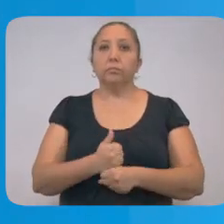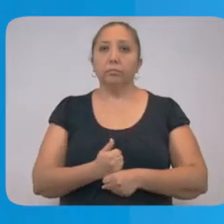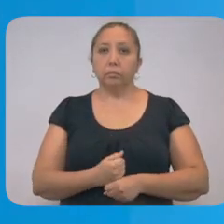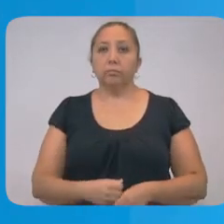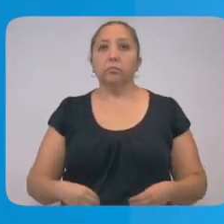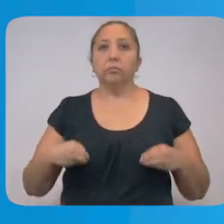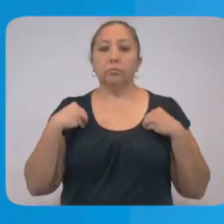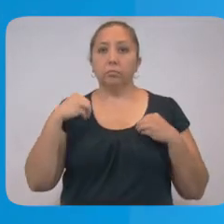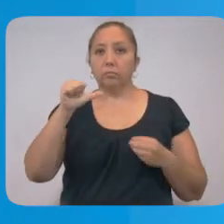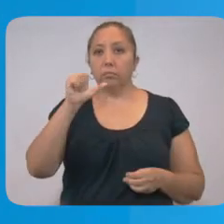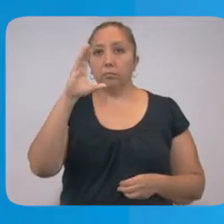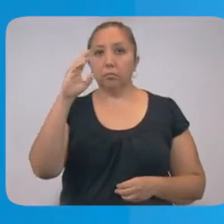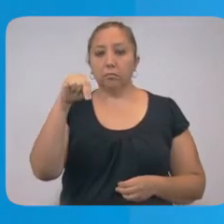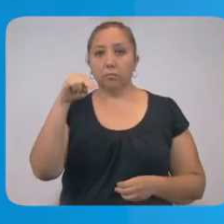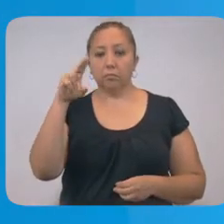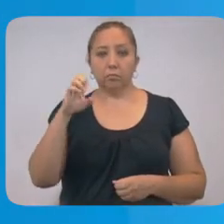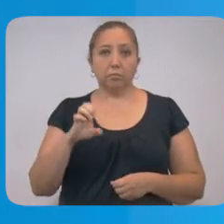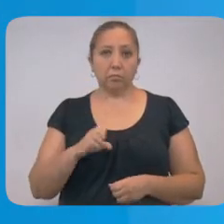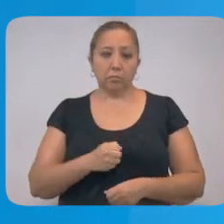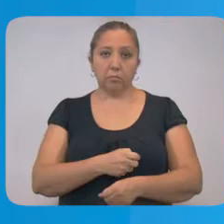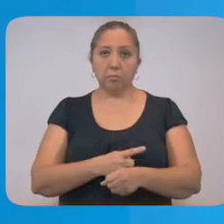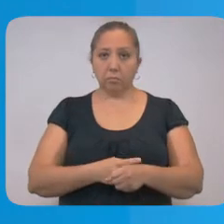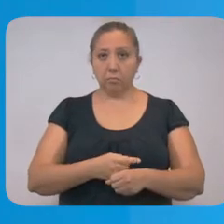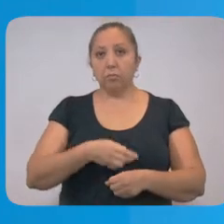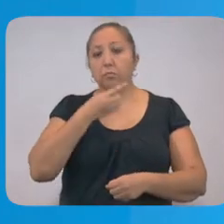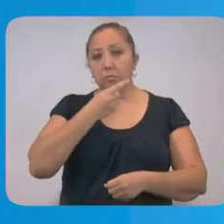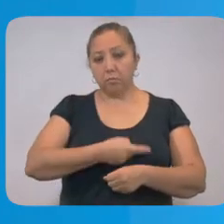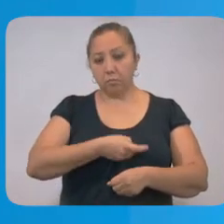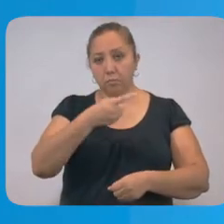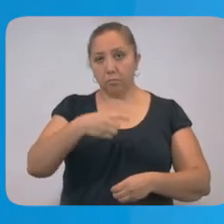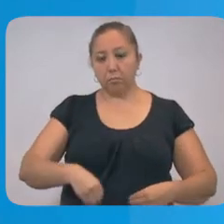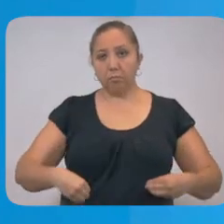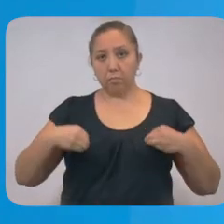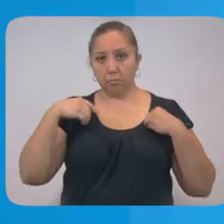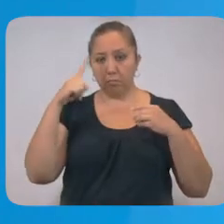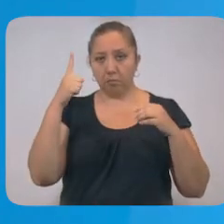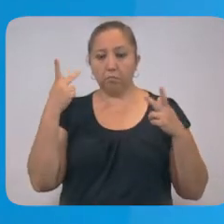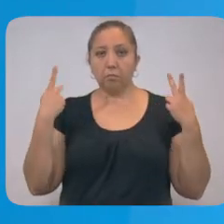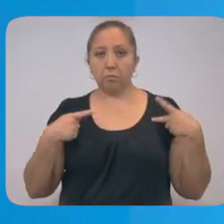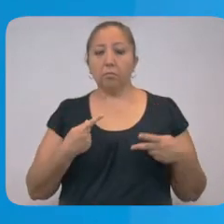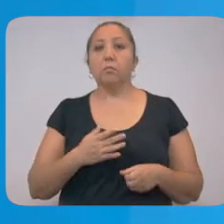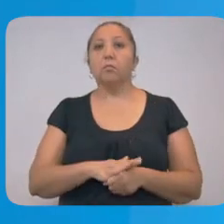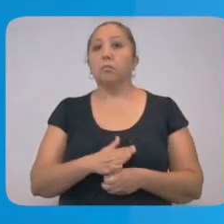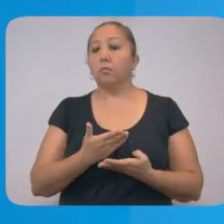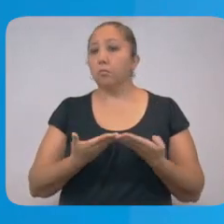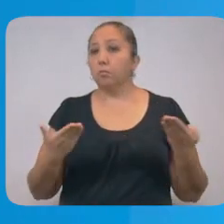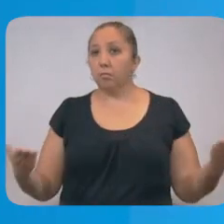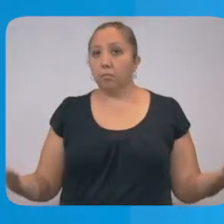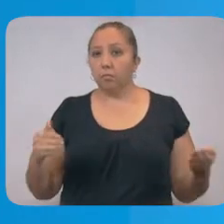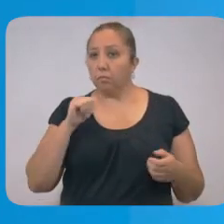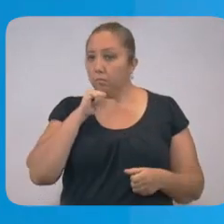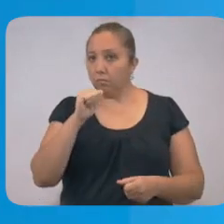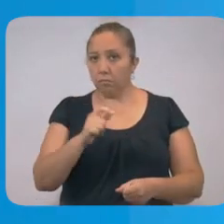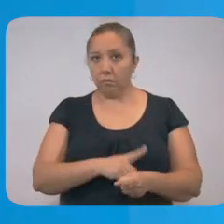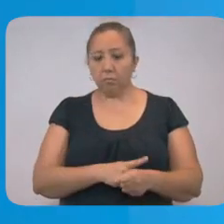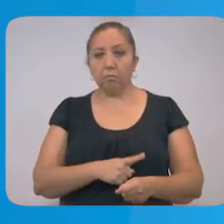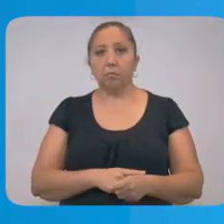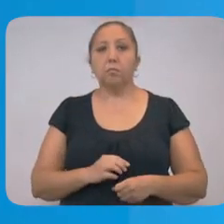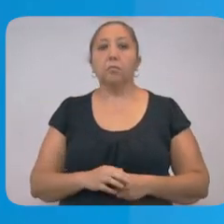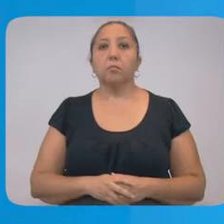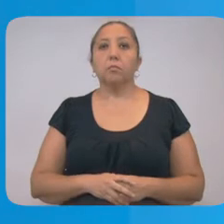originario y residente de Acanqué, con hipertensión. El paciente convivía con un contacto, el cual hasta el momento se reporta